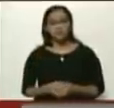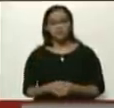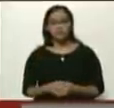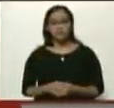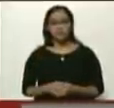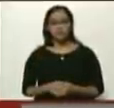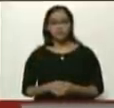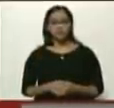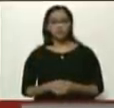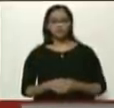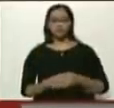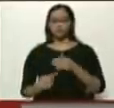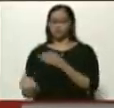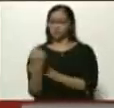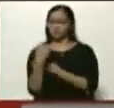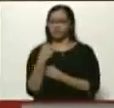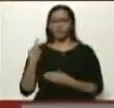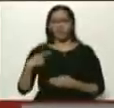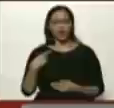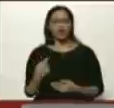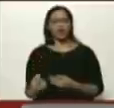Y le reclame cuando tenga que reclamarle.